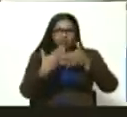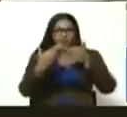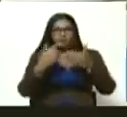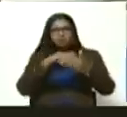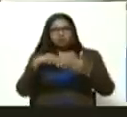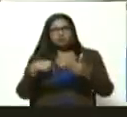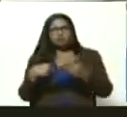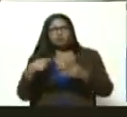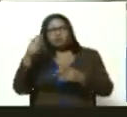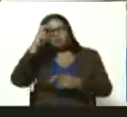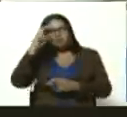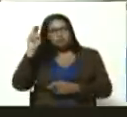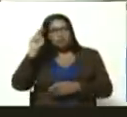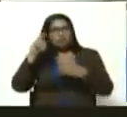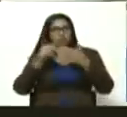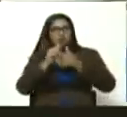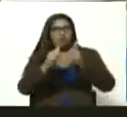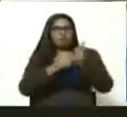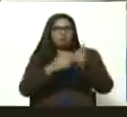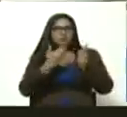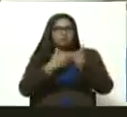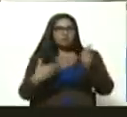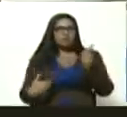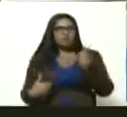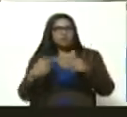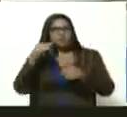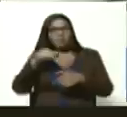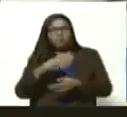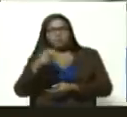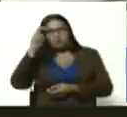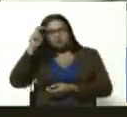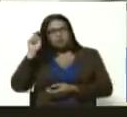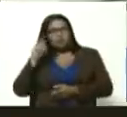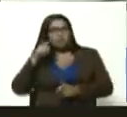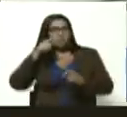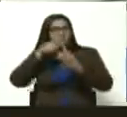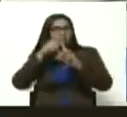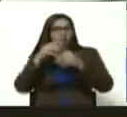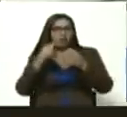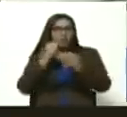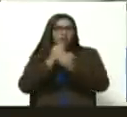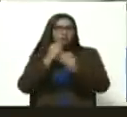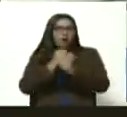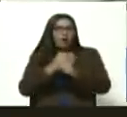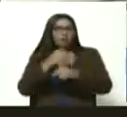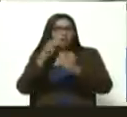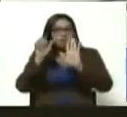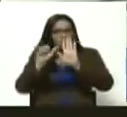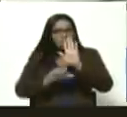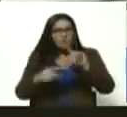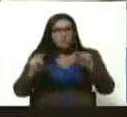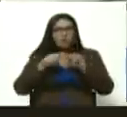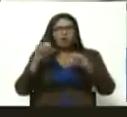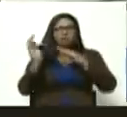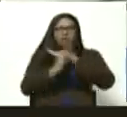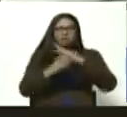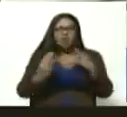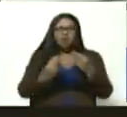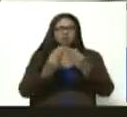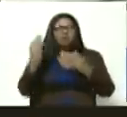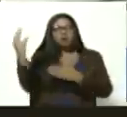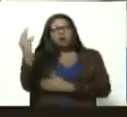los cancilleres y los vicepresidentes nuestro vicepresidente el canciller han estado trabajando eso nosotros tenemos frontera con colombia